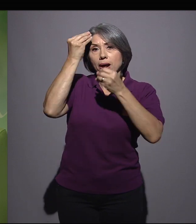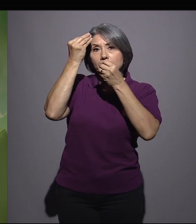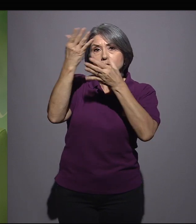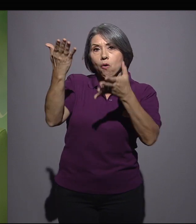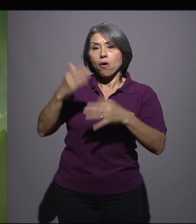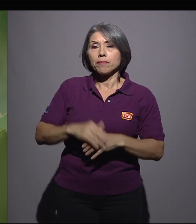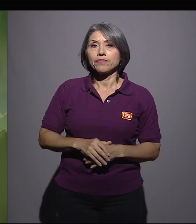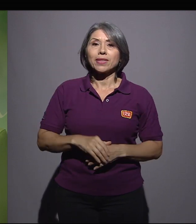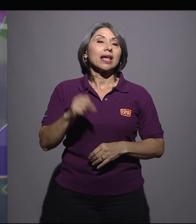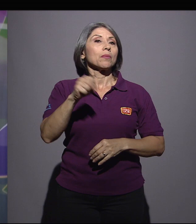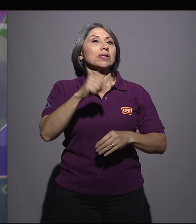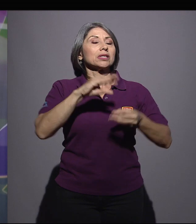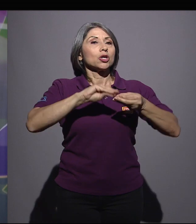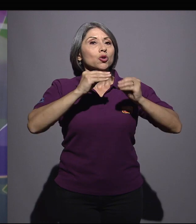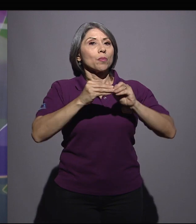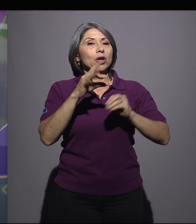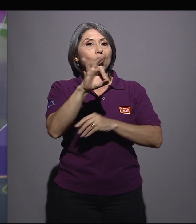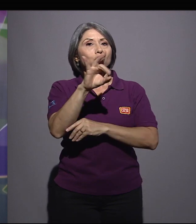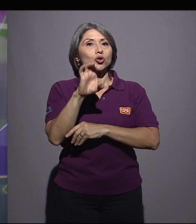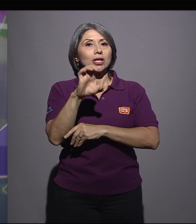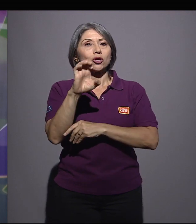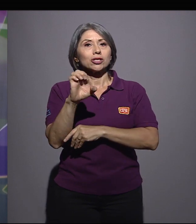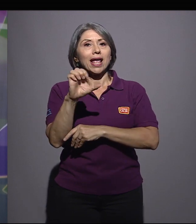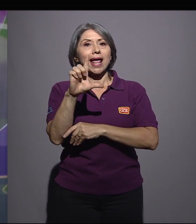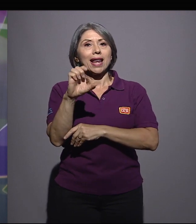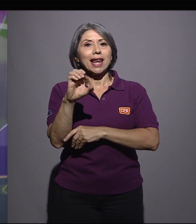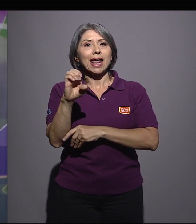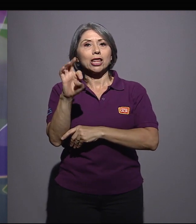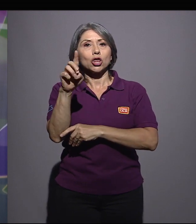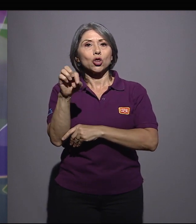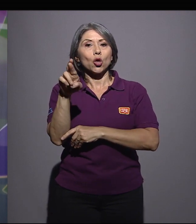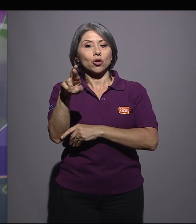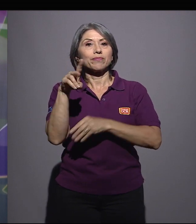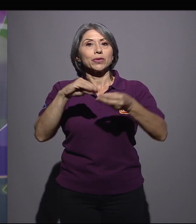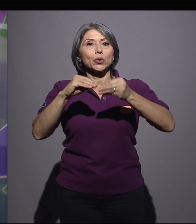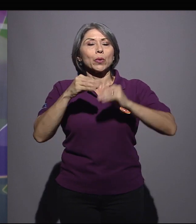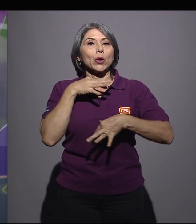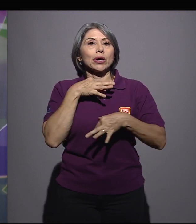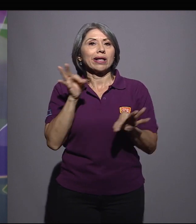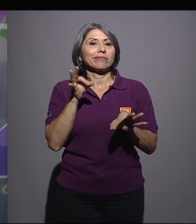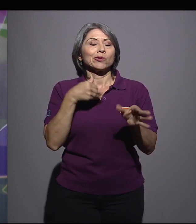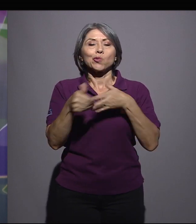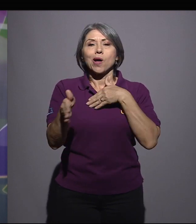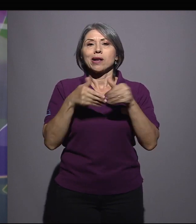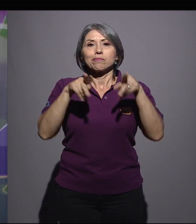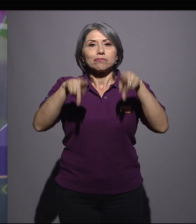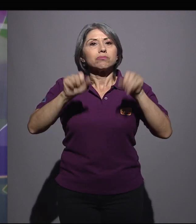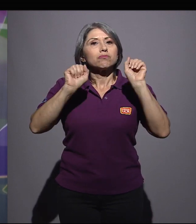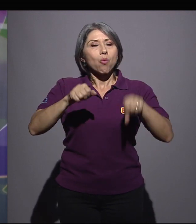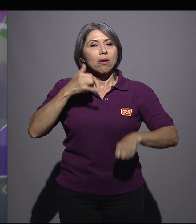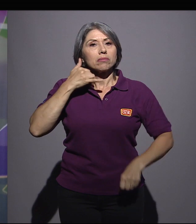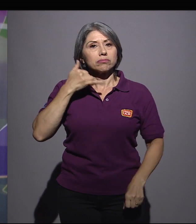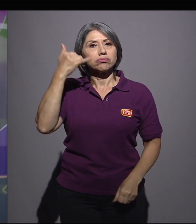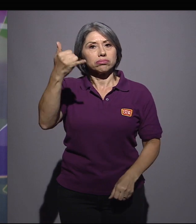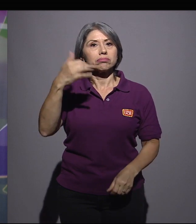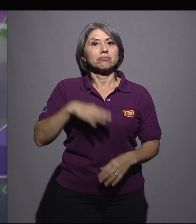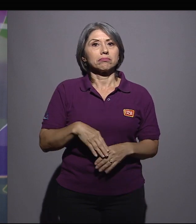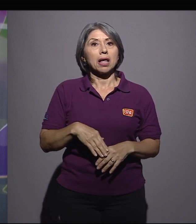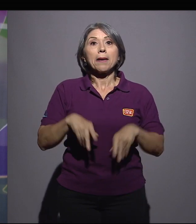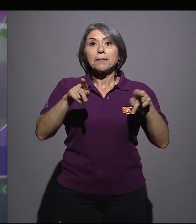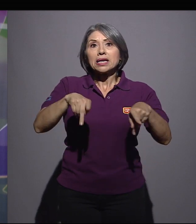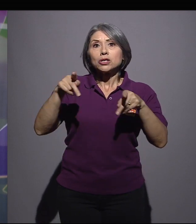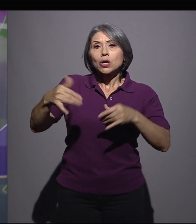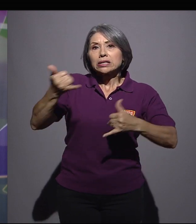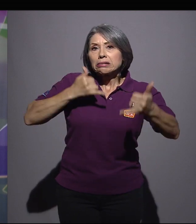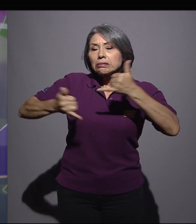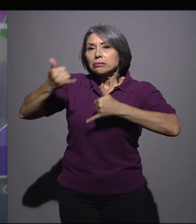le comentaba, está la línea 800 elector, que es una línea gratuita, ¿verdad?, que es donde cualquier ciudadano puede llamar. Ahí hay agentes atendiéndolos, ¿verdad?,